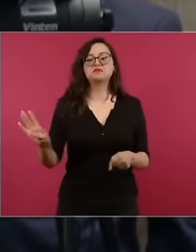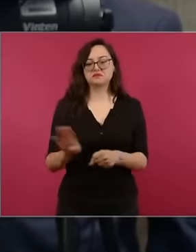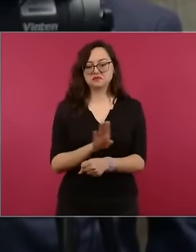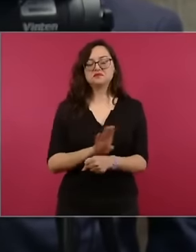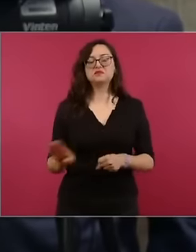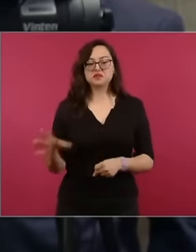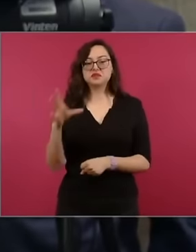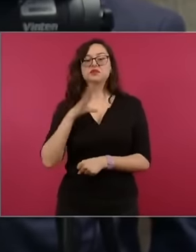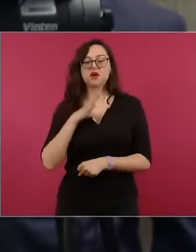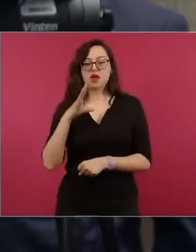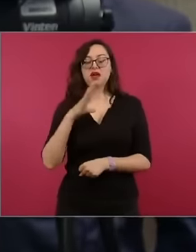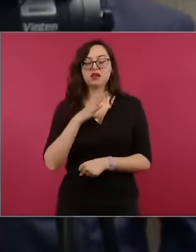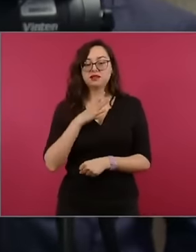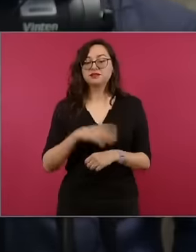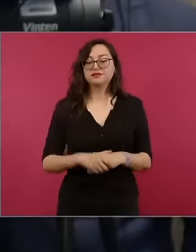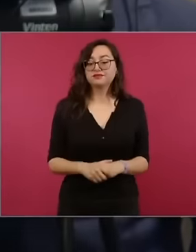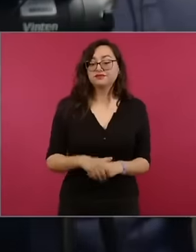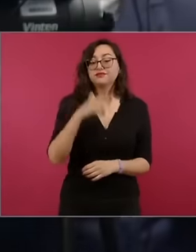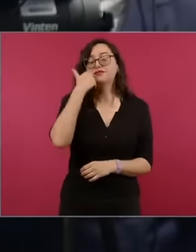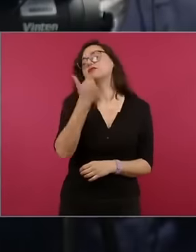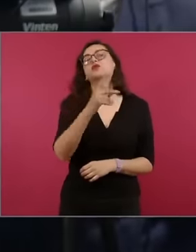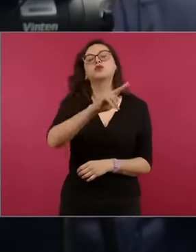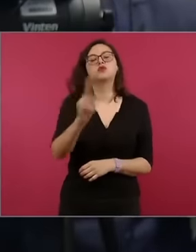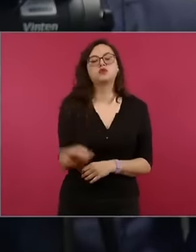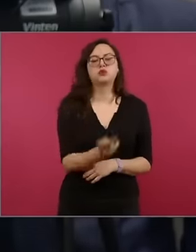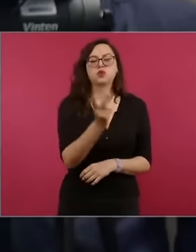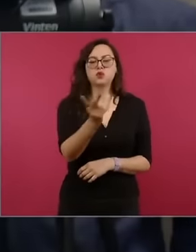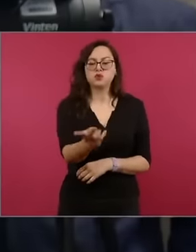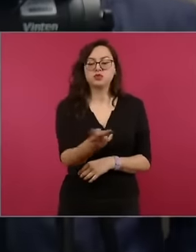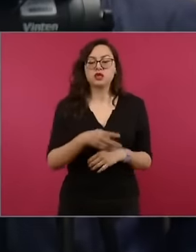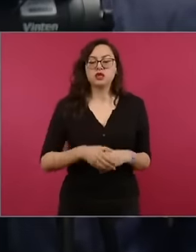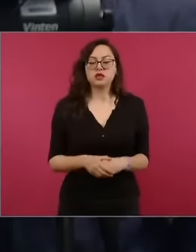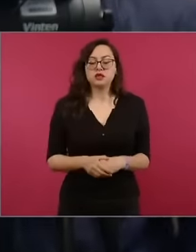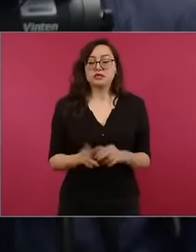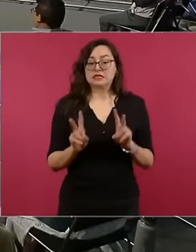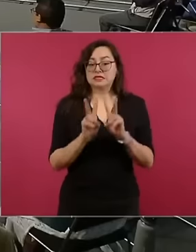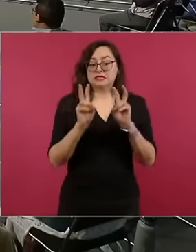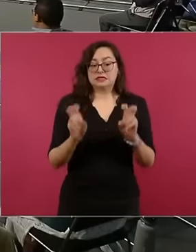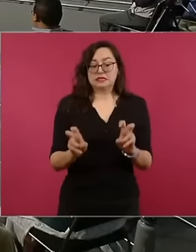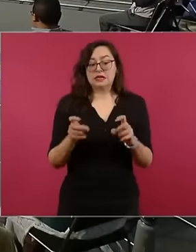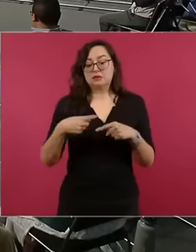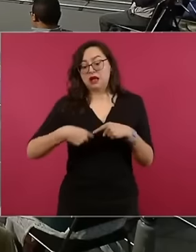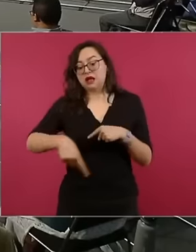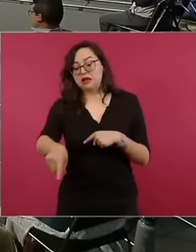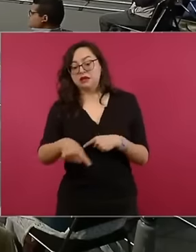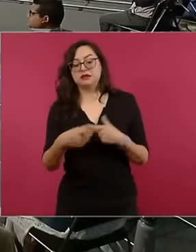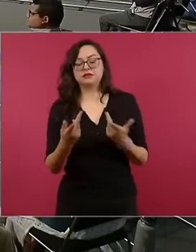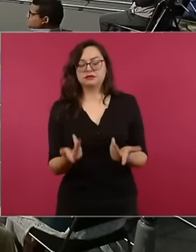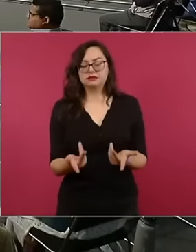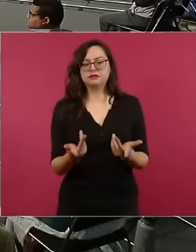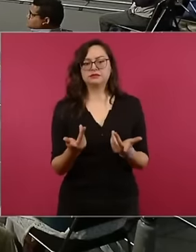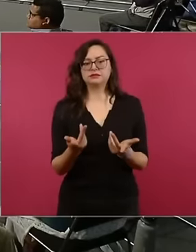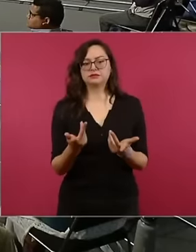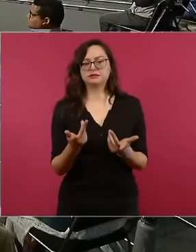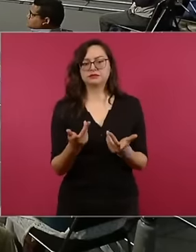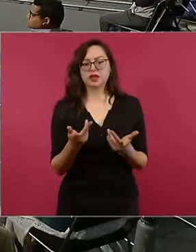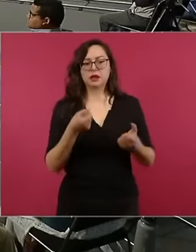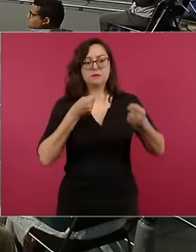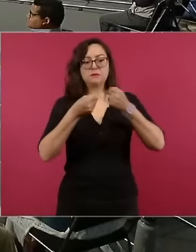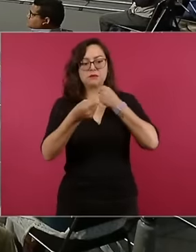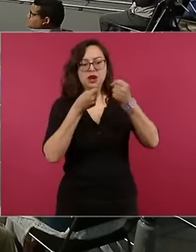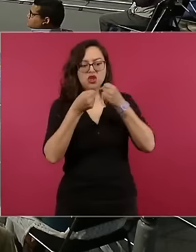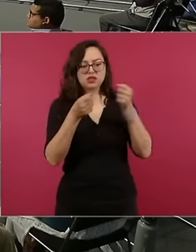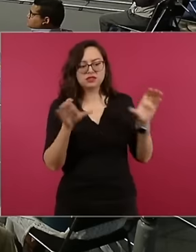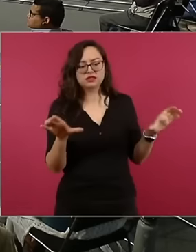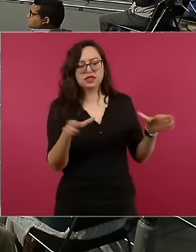Preguntarle, señor presidente, en este sentido, ¿cuál es la tarea que usted dejaría pendiente específicamente con este